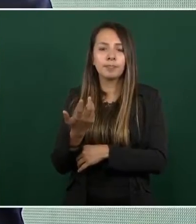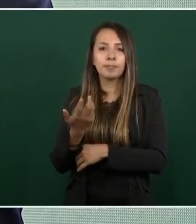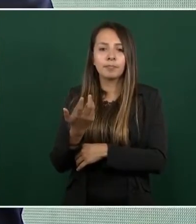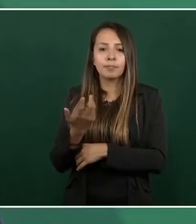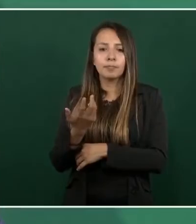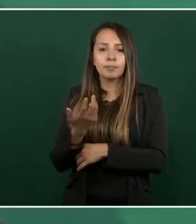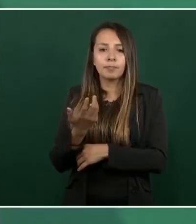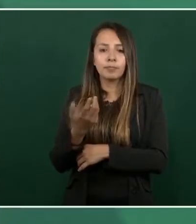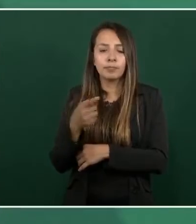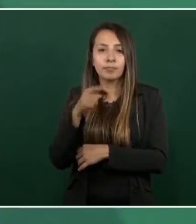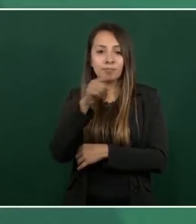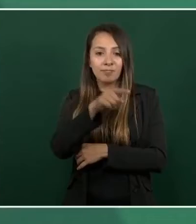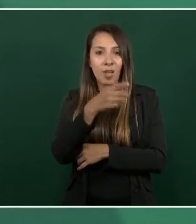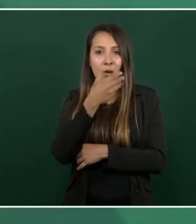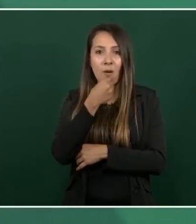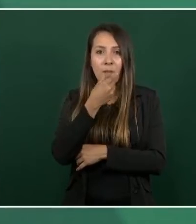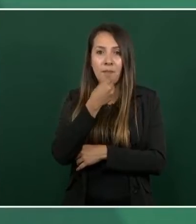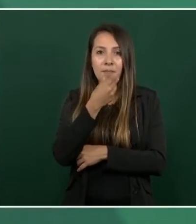este señor